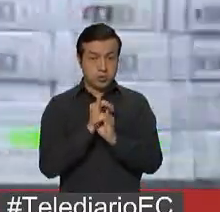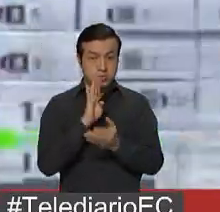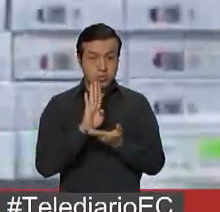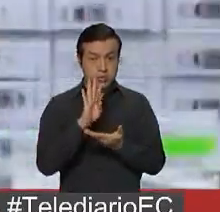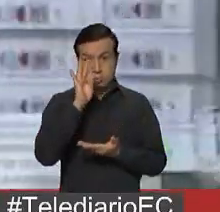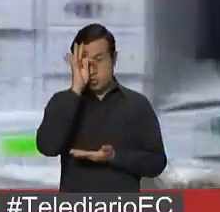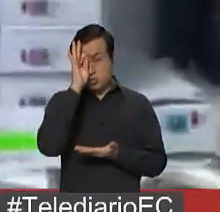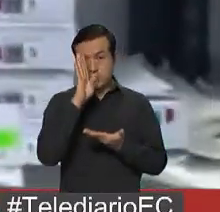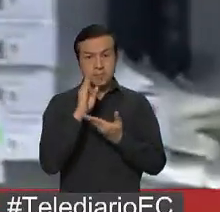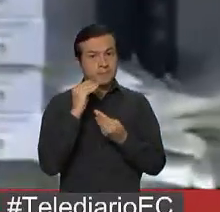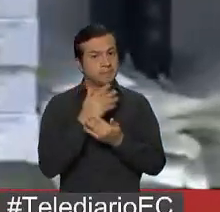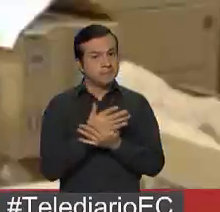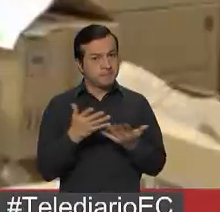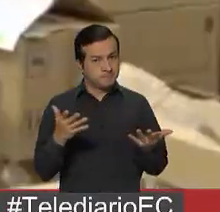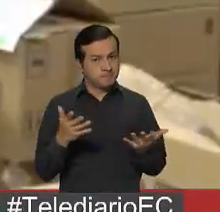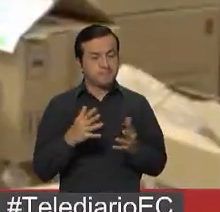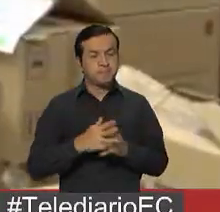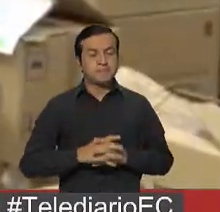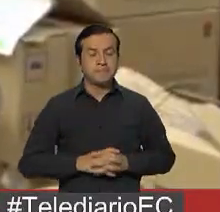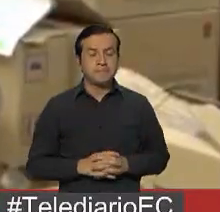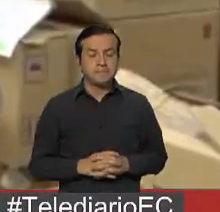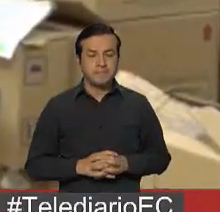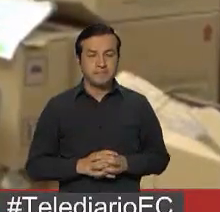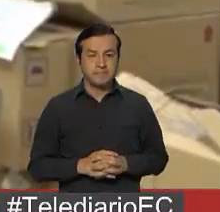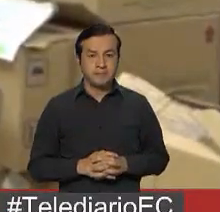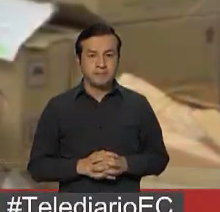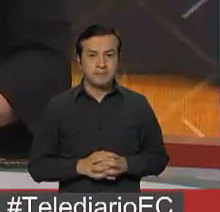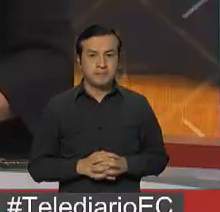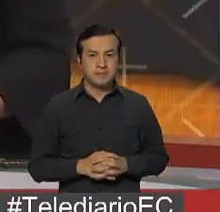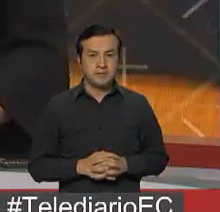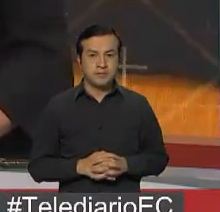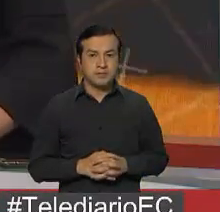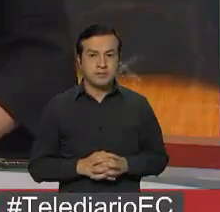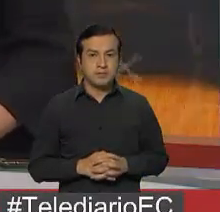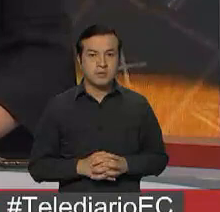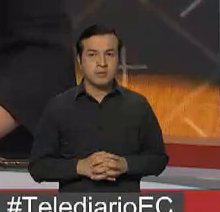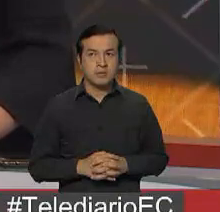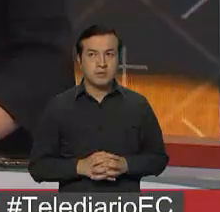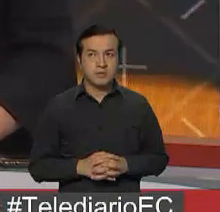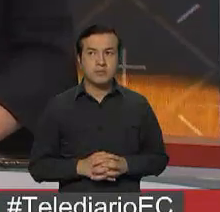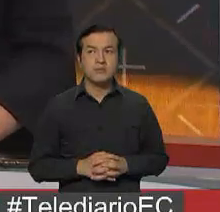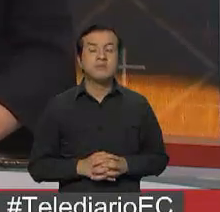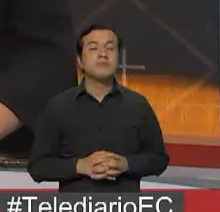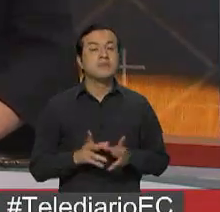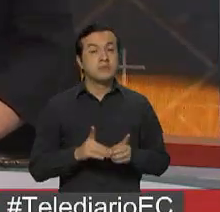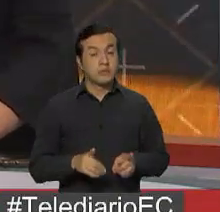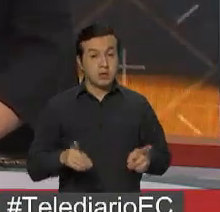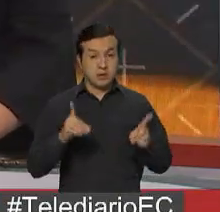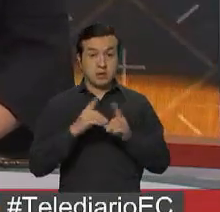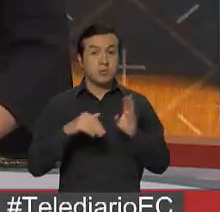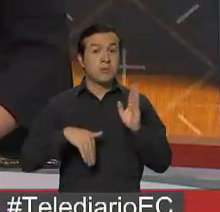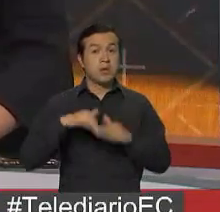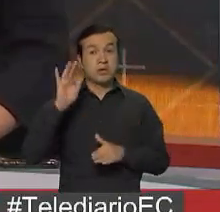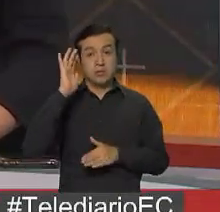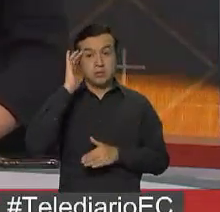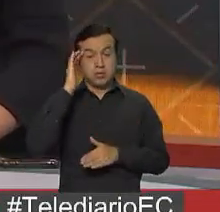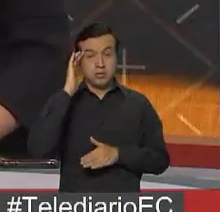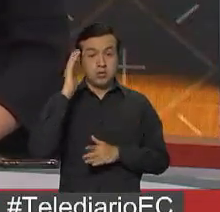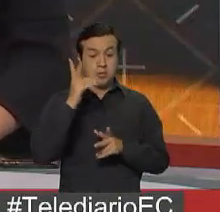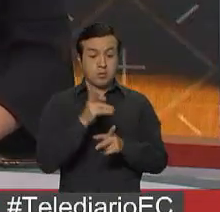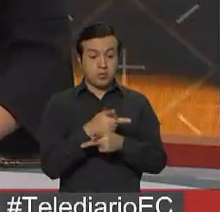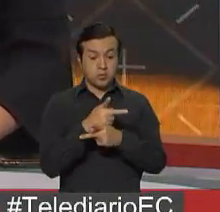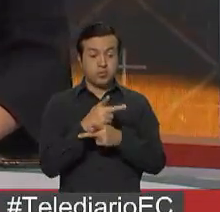de seguridad social valeria villarroel medios públicos y otro dato que preocupa se calcula que el sector